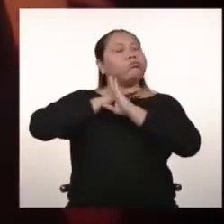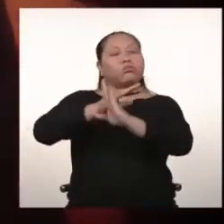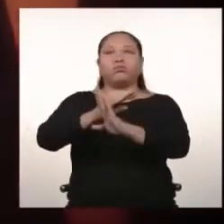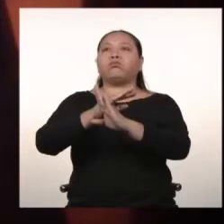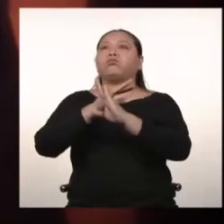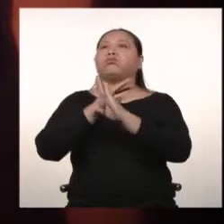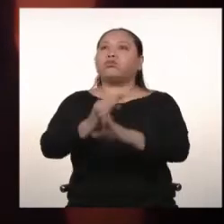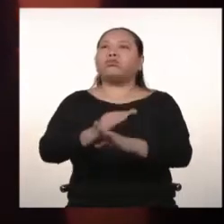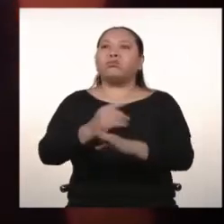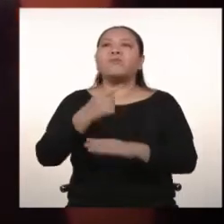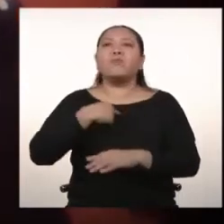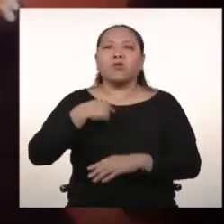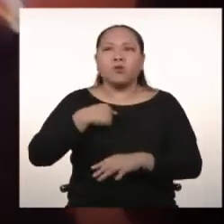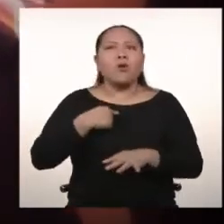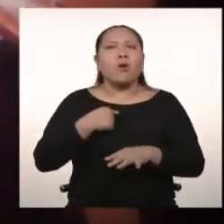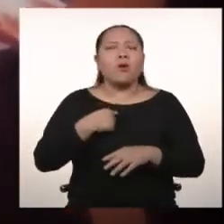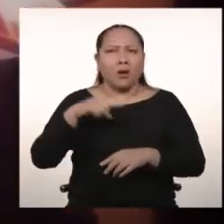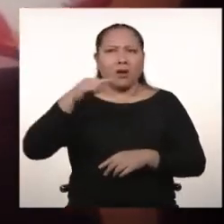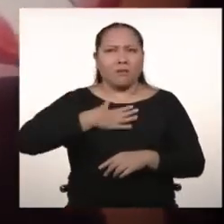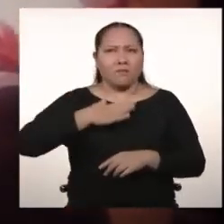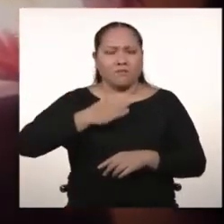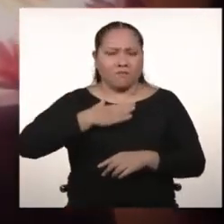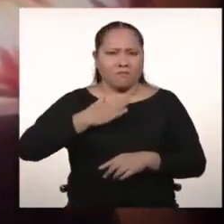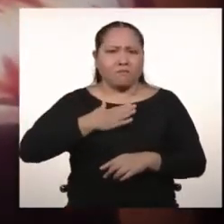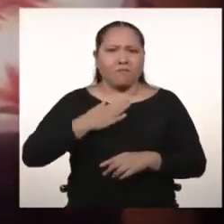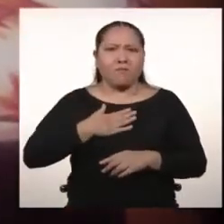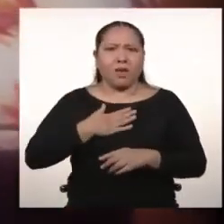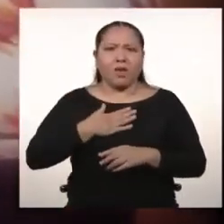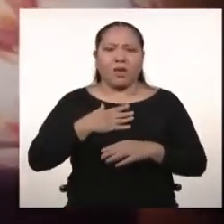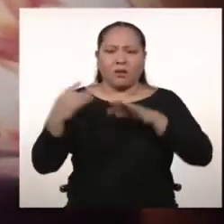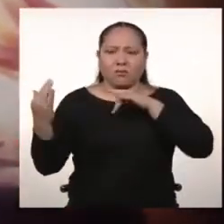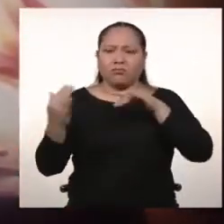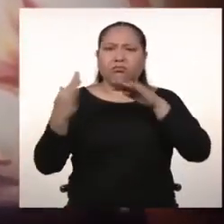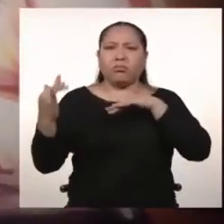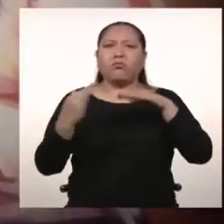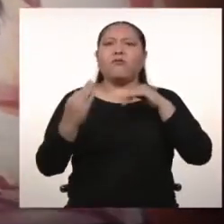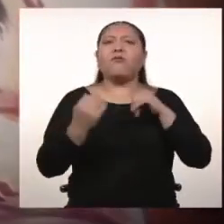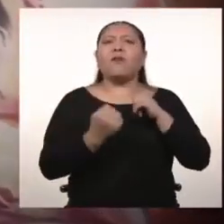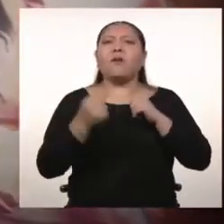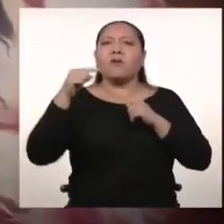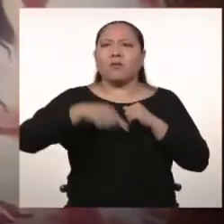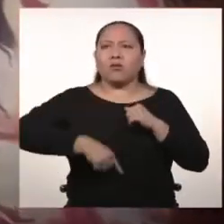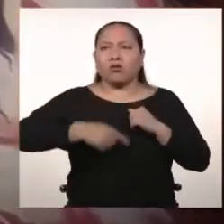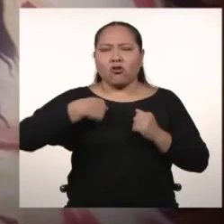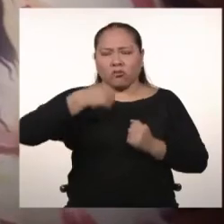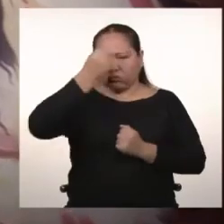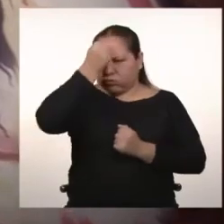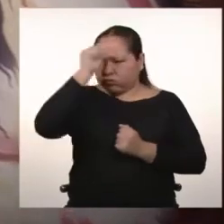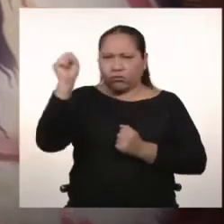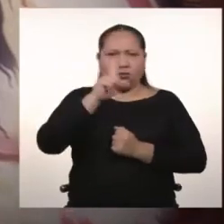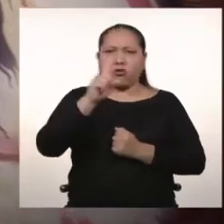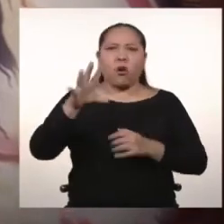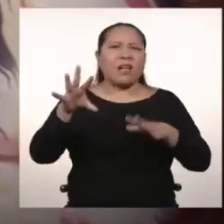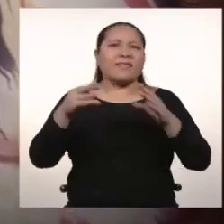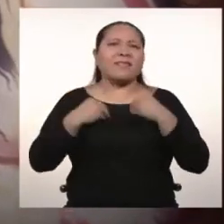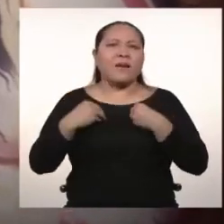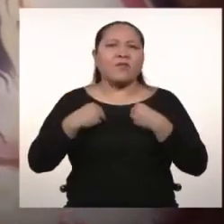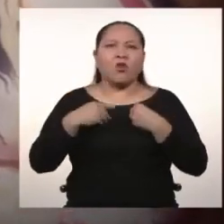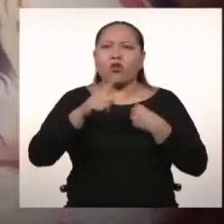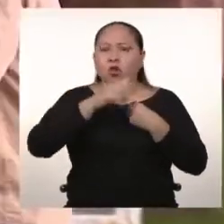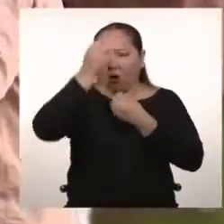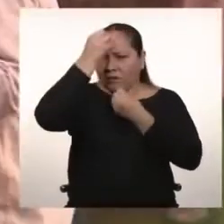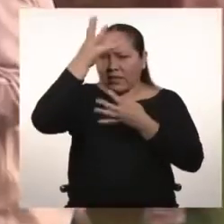la la gran rebelión que estaba eh dirigiendo no este documento existe en el archivo de Sevilla